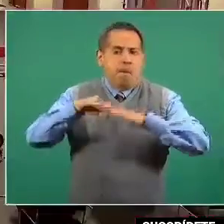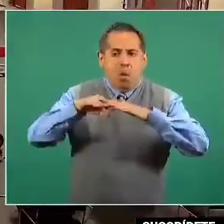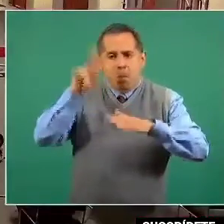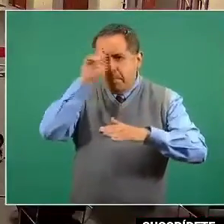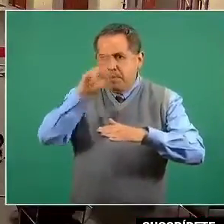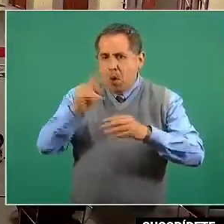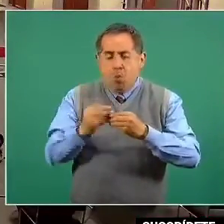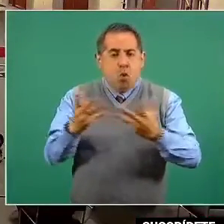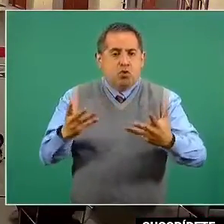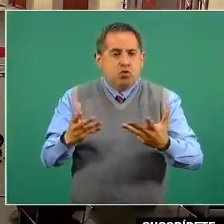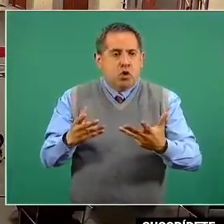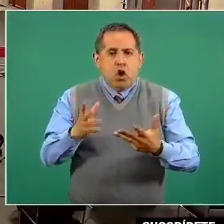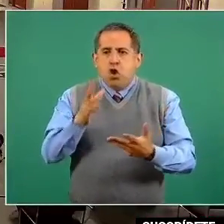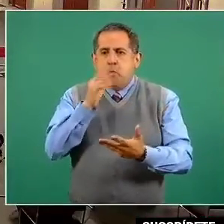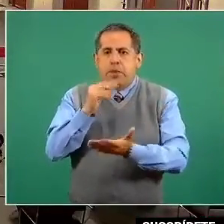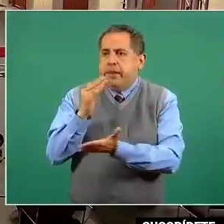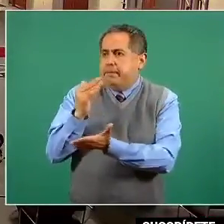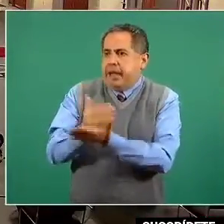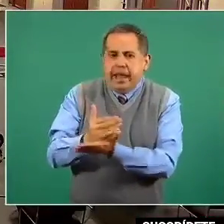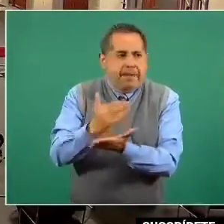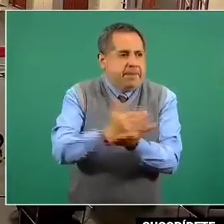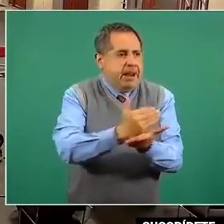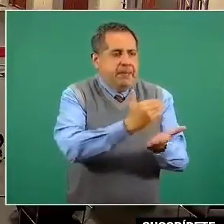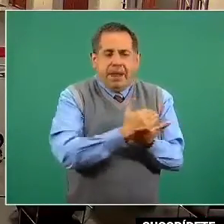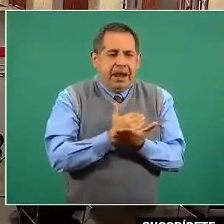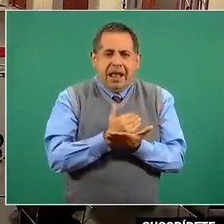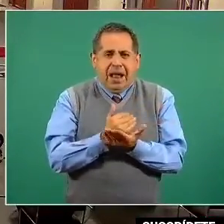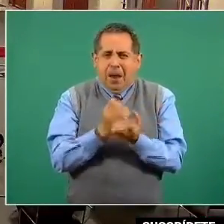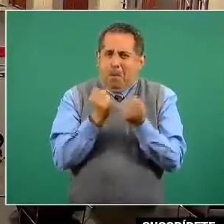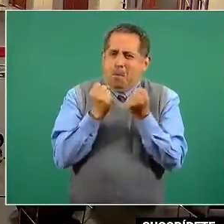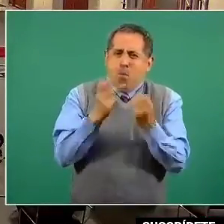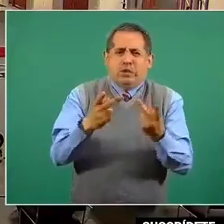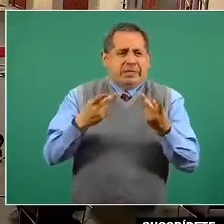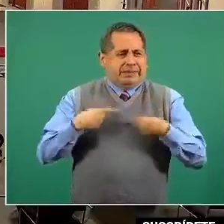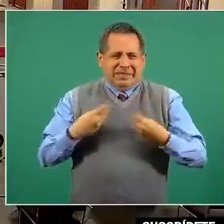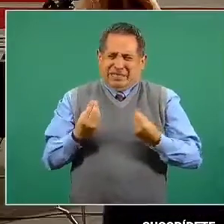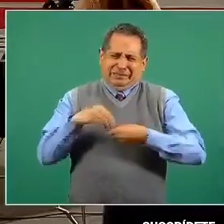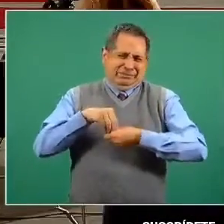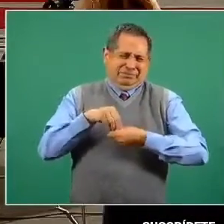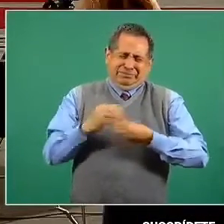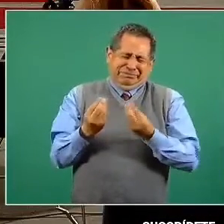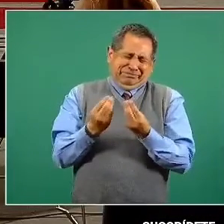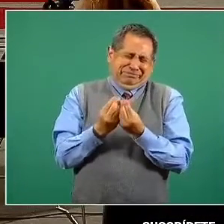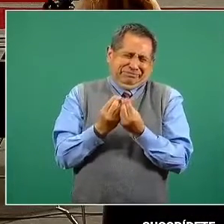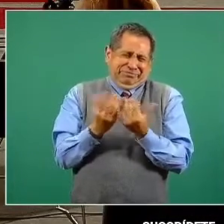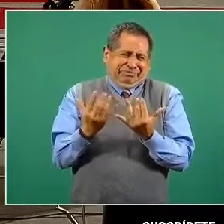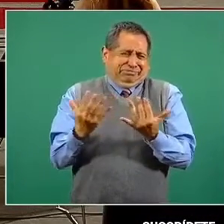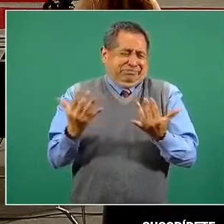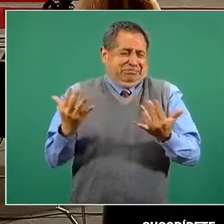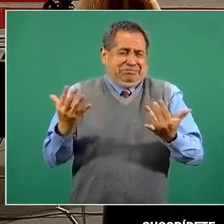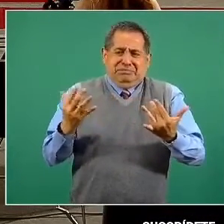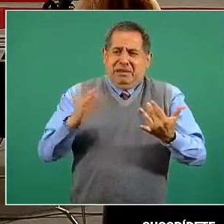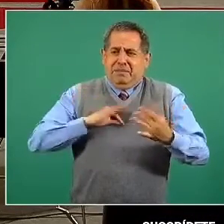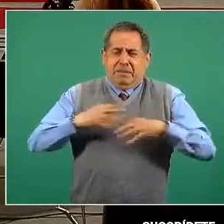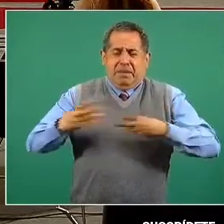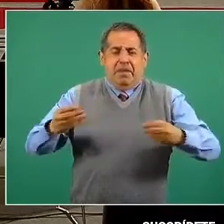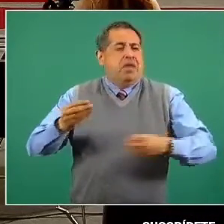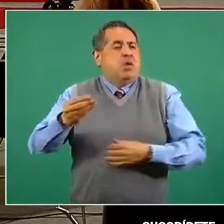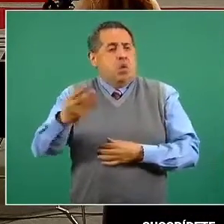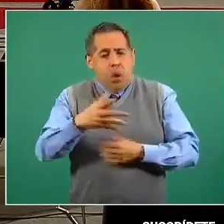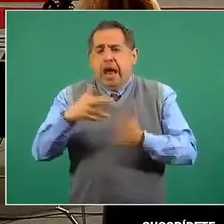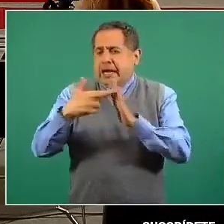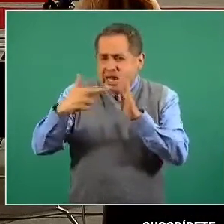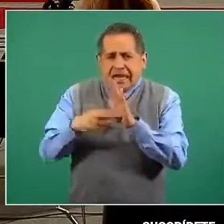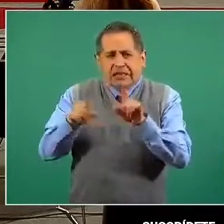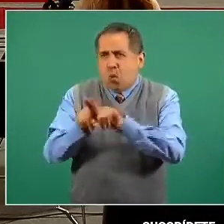en donde cuesta mucho más trabajo que entre en control la epidemia, a pesar de que se implementen el mismo tipo